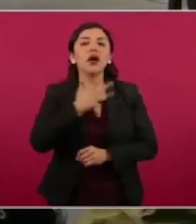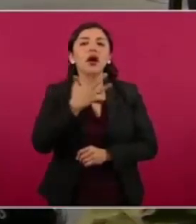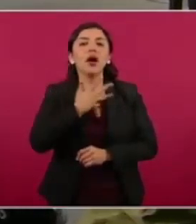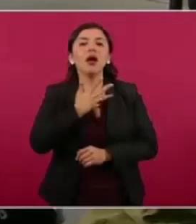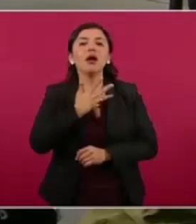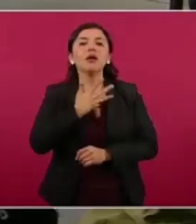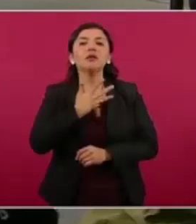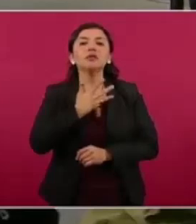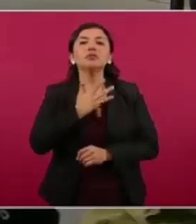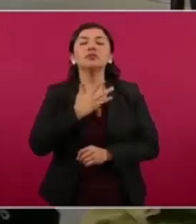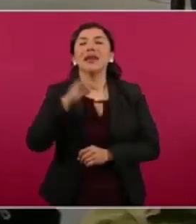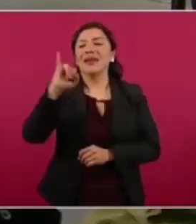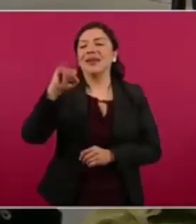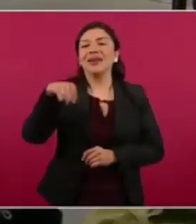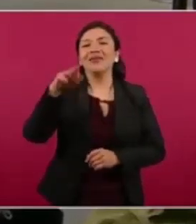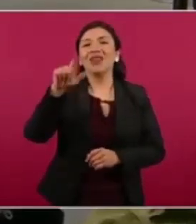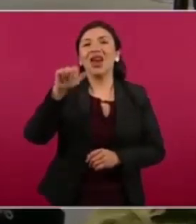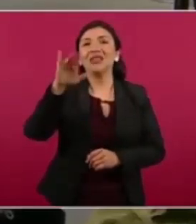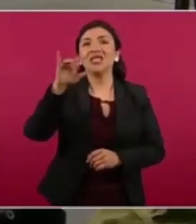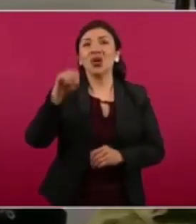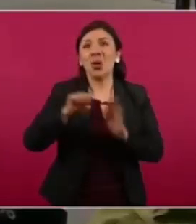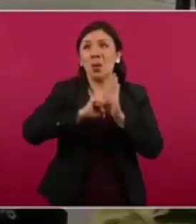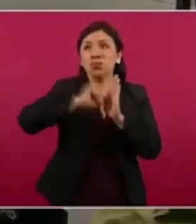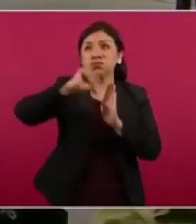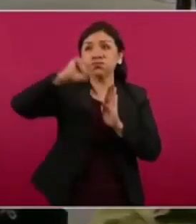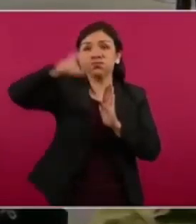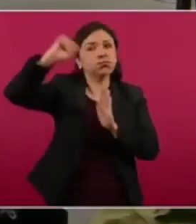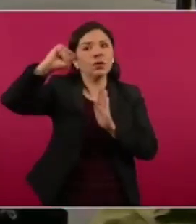tener a raya la inflación.